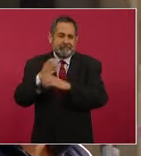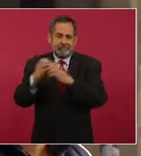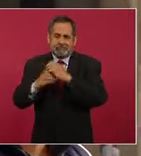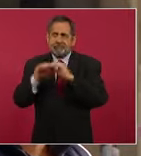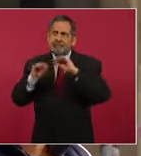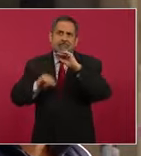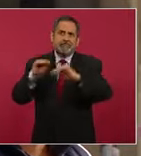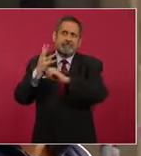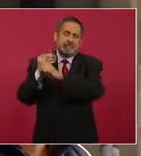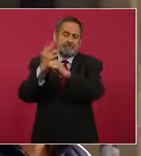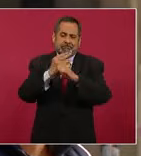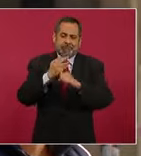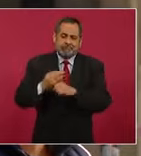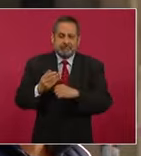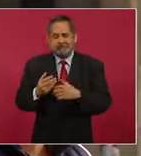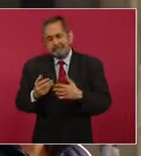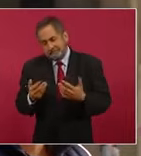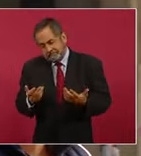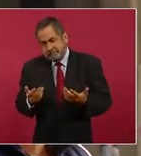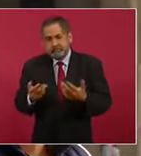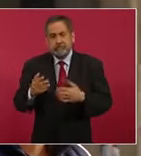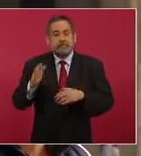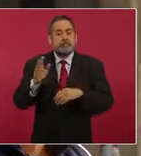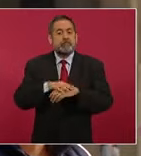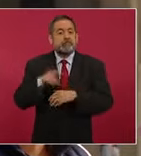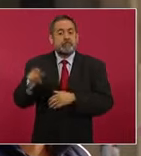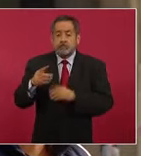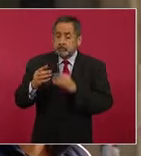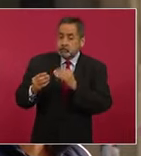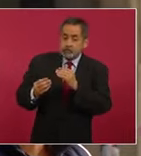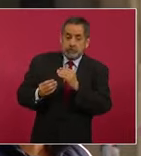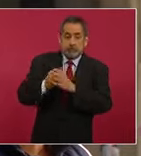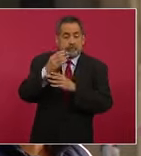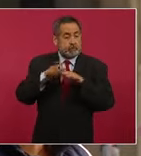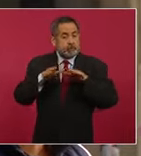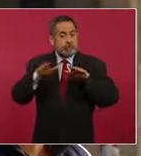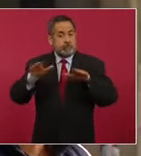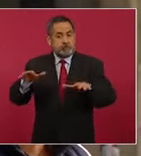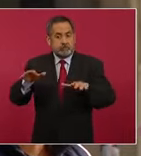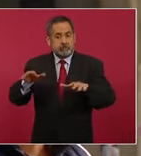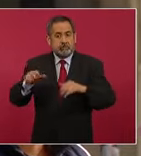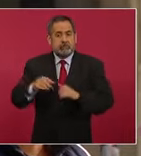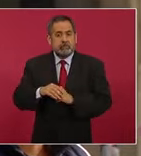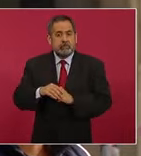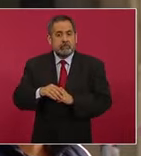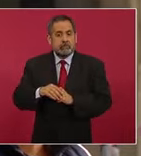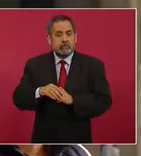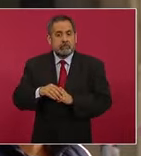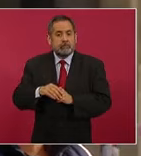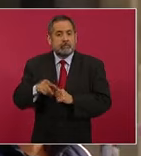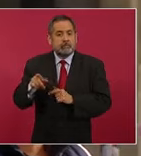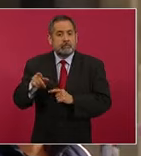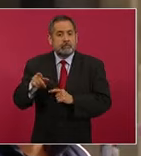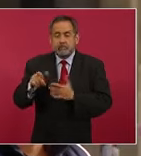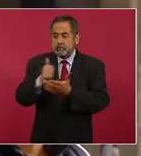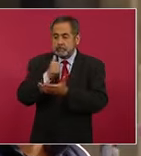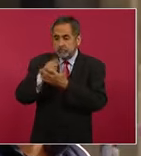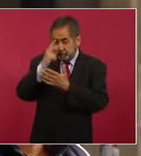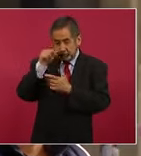mantenimiento, precisamente porque al anunciar el nuevo aeropuerto o el ahora extinto nuevo aeropuerto internacional de la Ciudad de